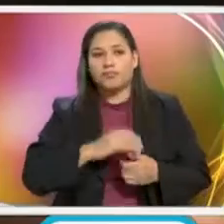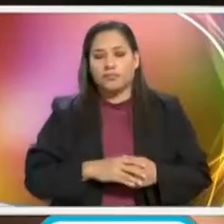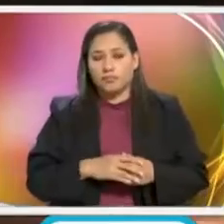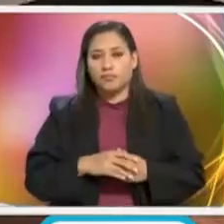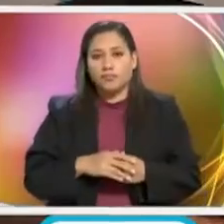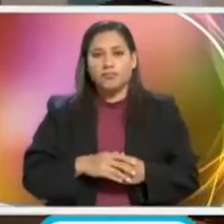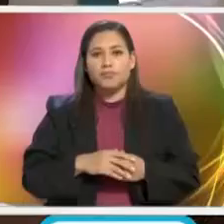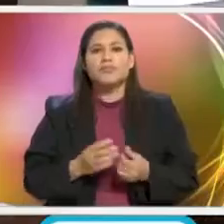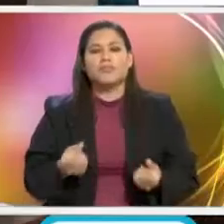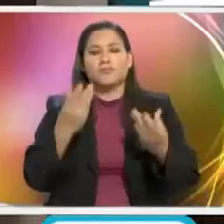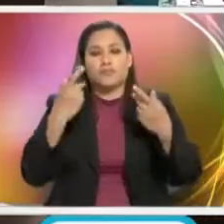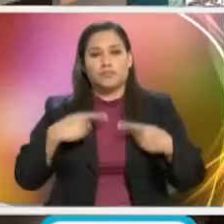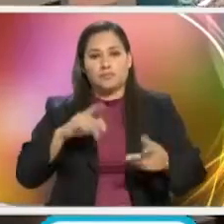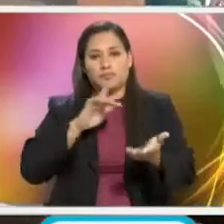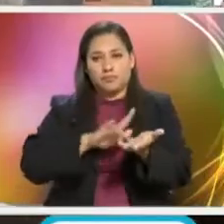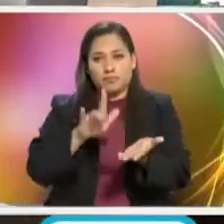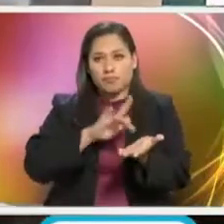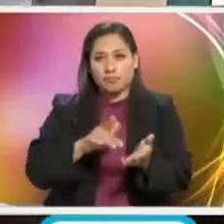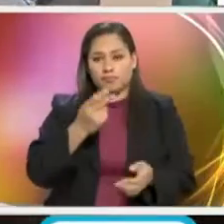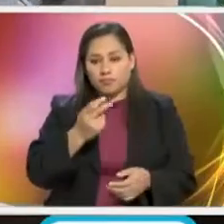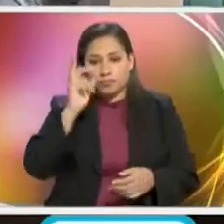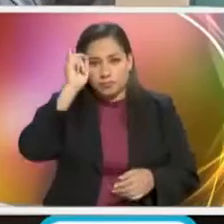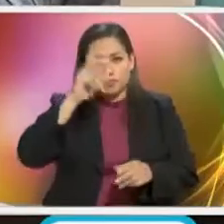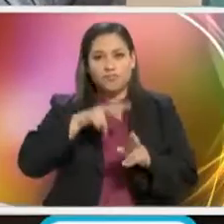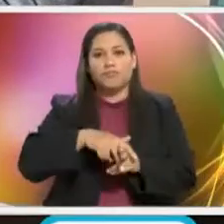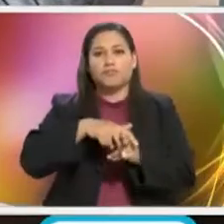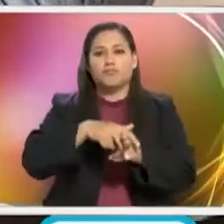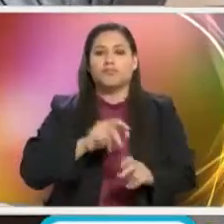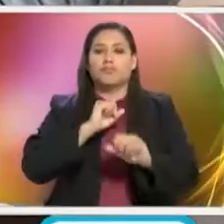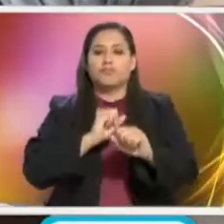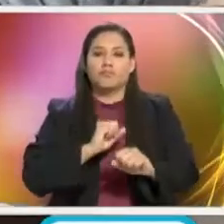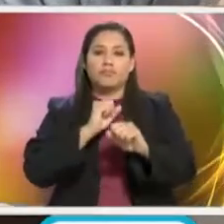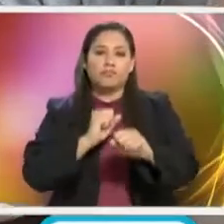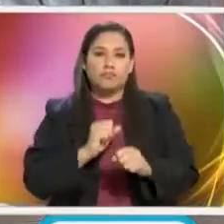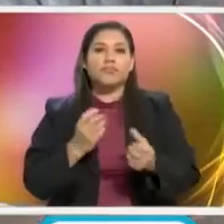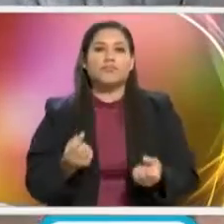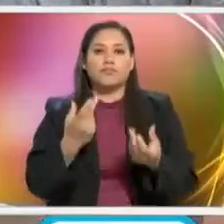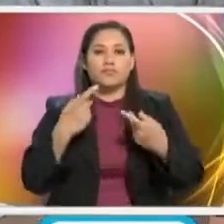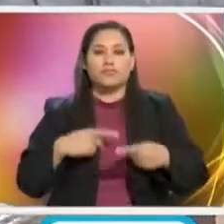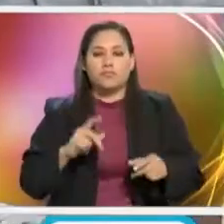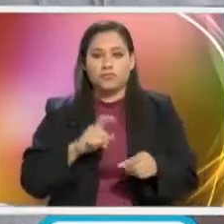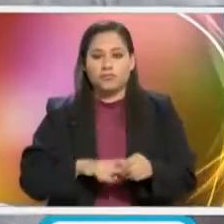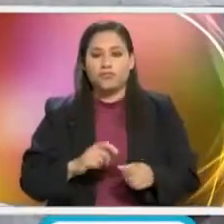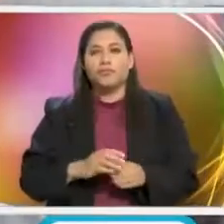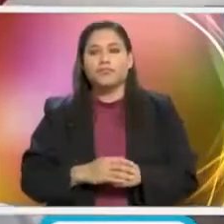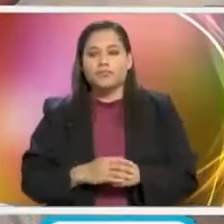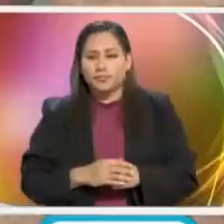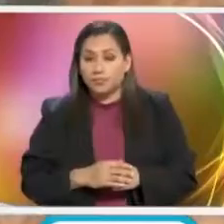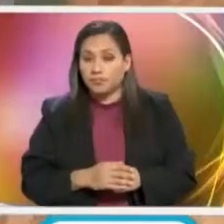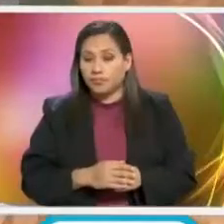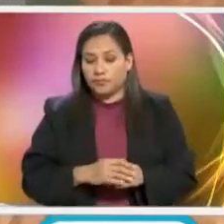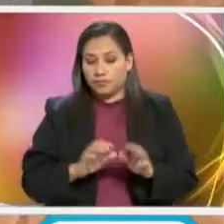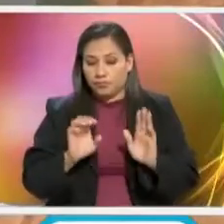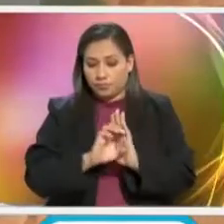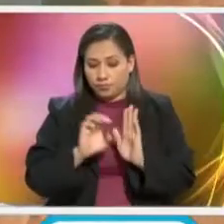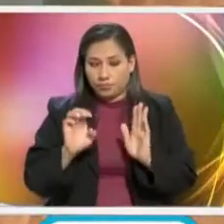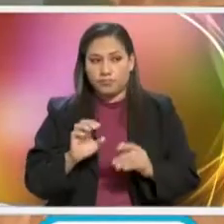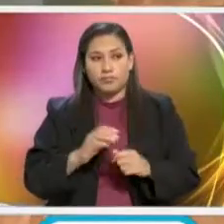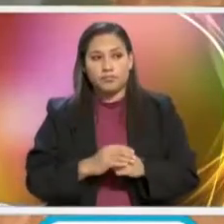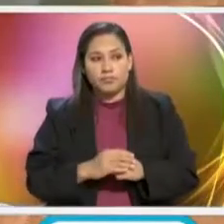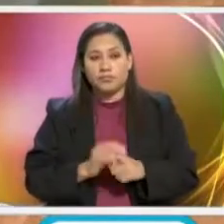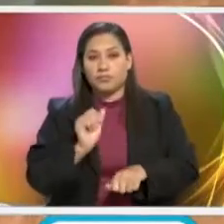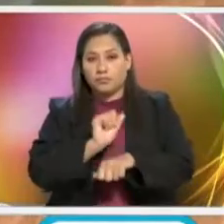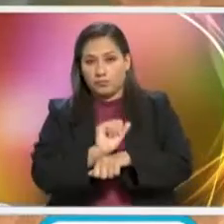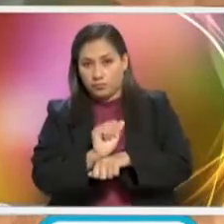está. ¿Cuánta gente es la que participa en esta cabalgata, en estas actividades que se van a llevar a cabo? En este caso, además de